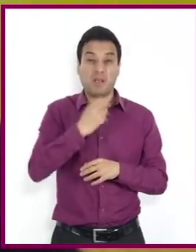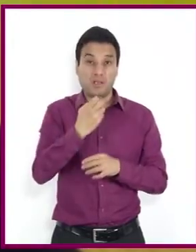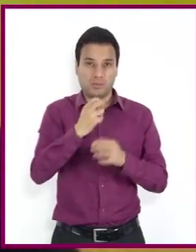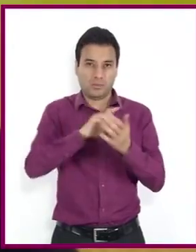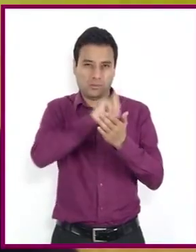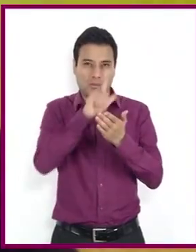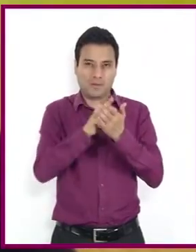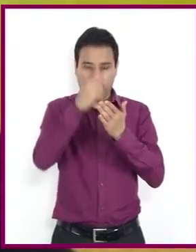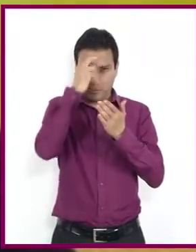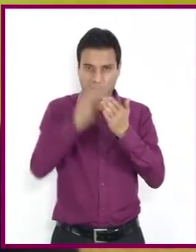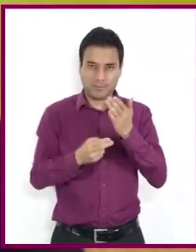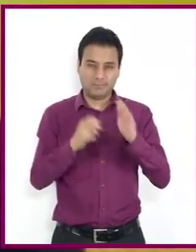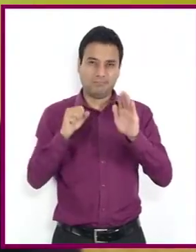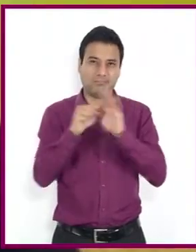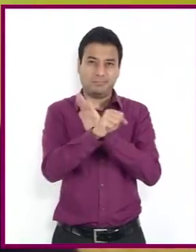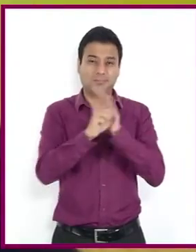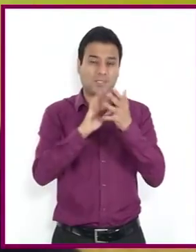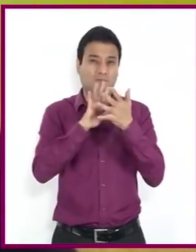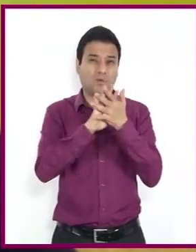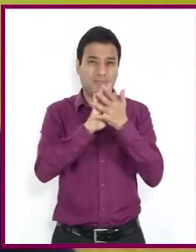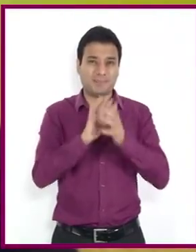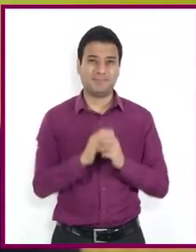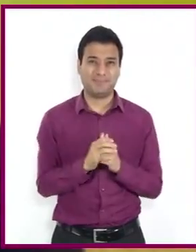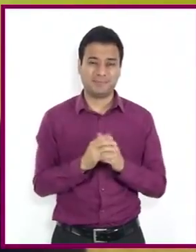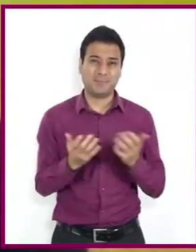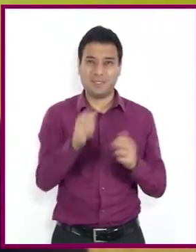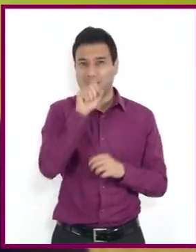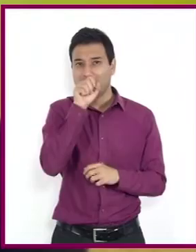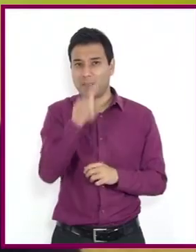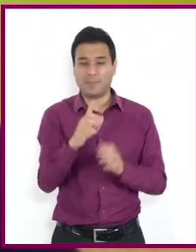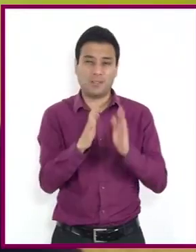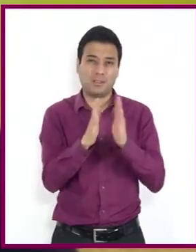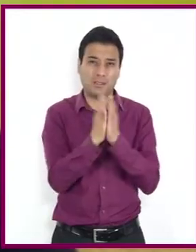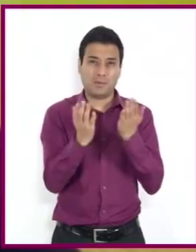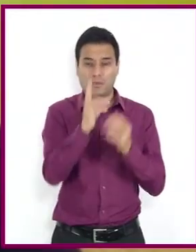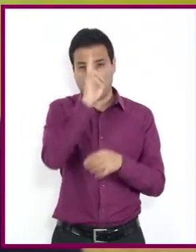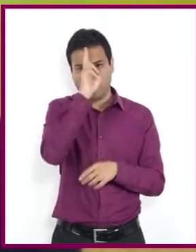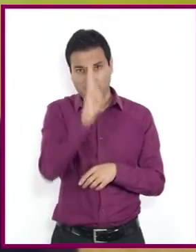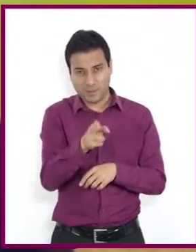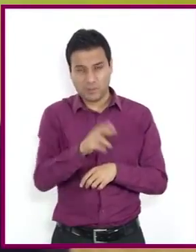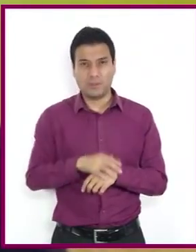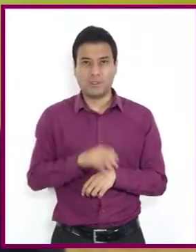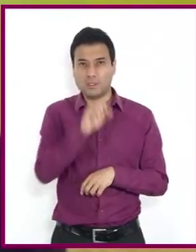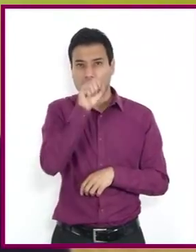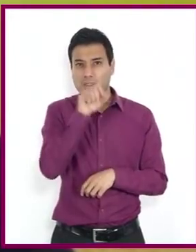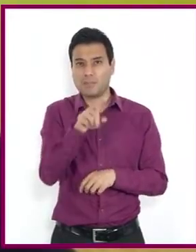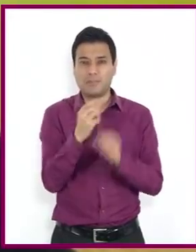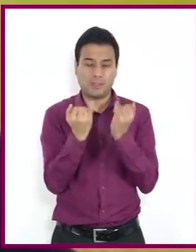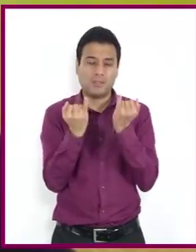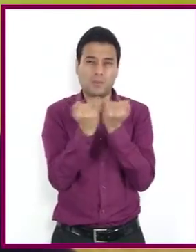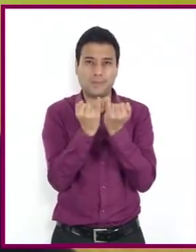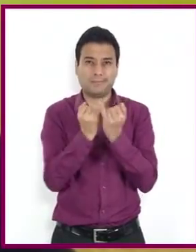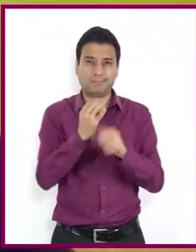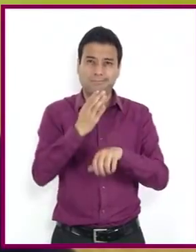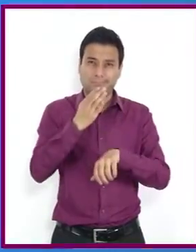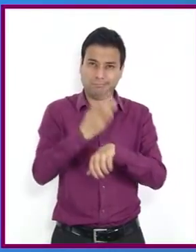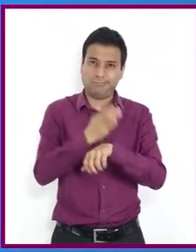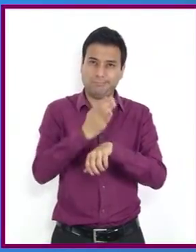e incluía prisión formal, la prohibición de mi libro, además de algunas saludables